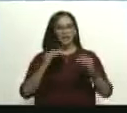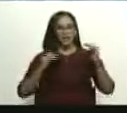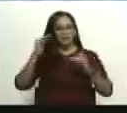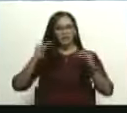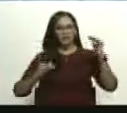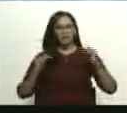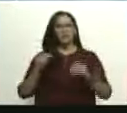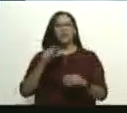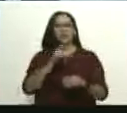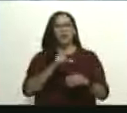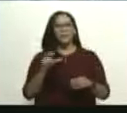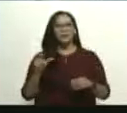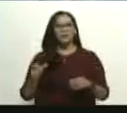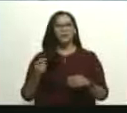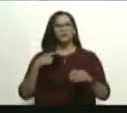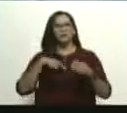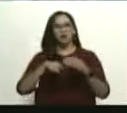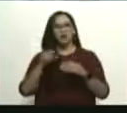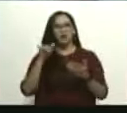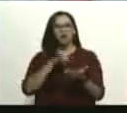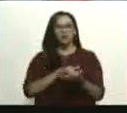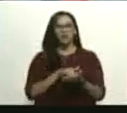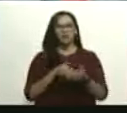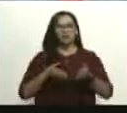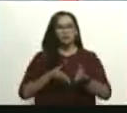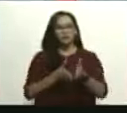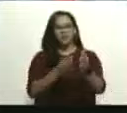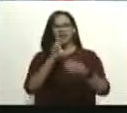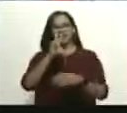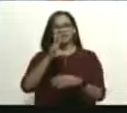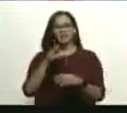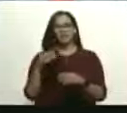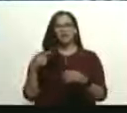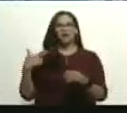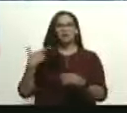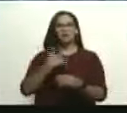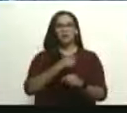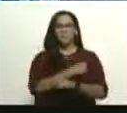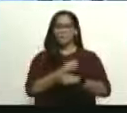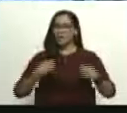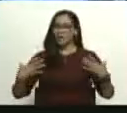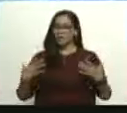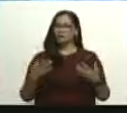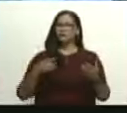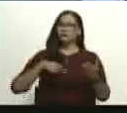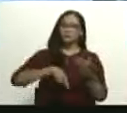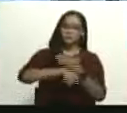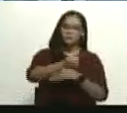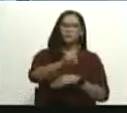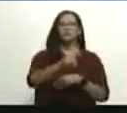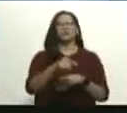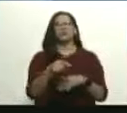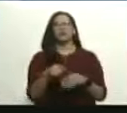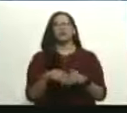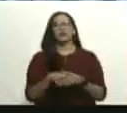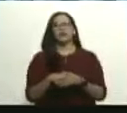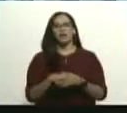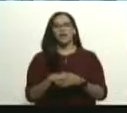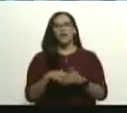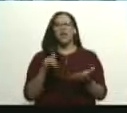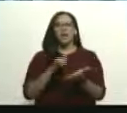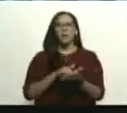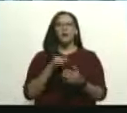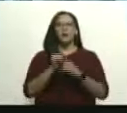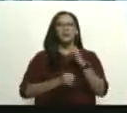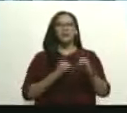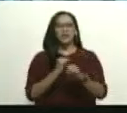personas fueron bajadas del avión y conducidos a tres autobuses blancos que los condujeron al interior del Aeropuerto